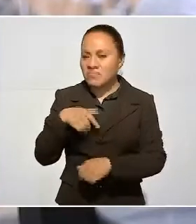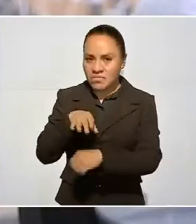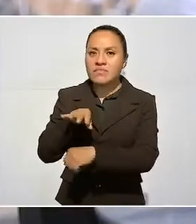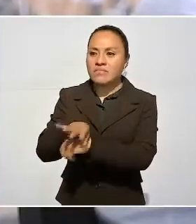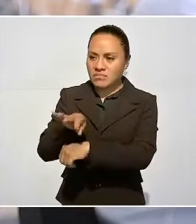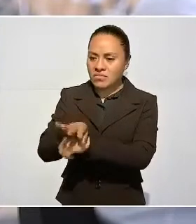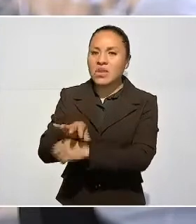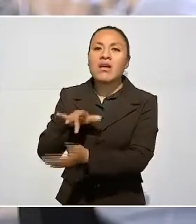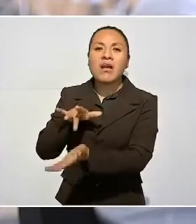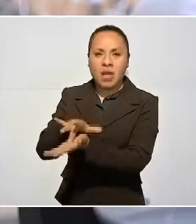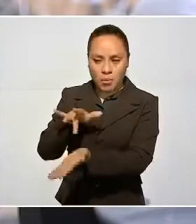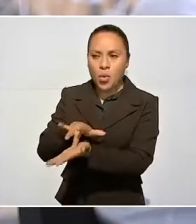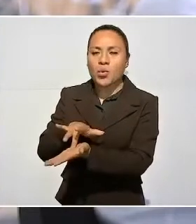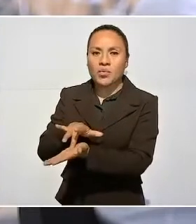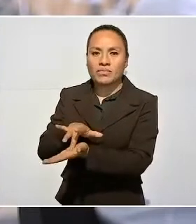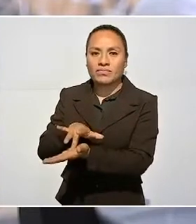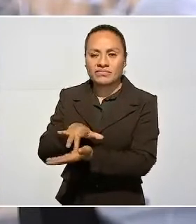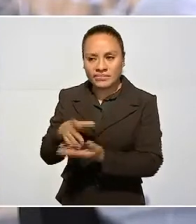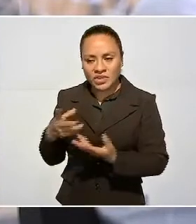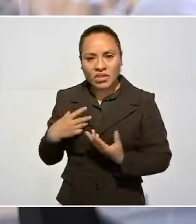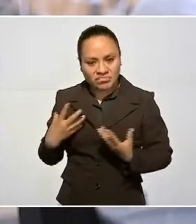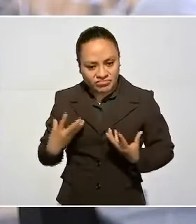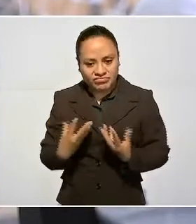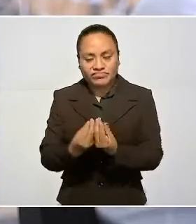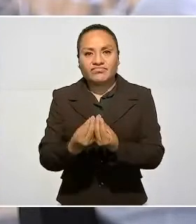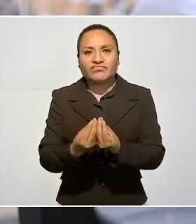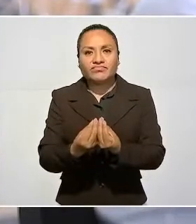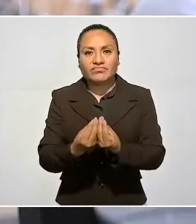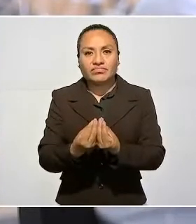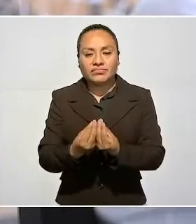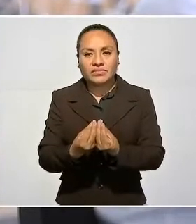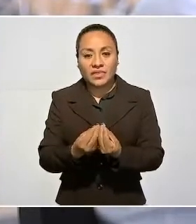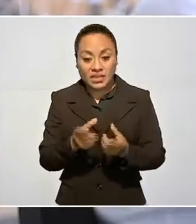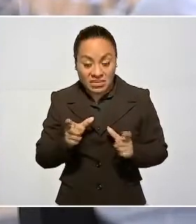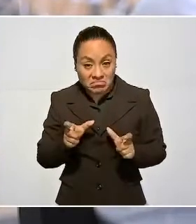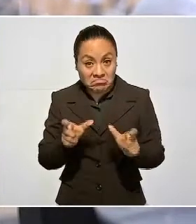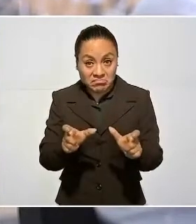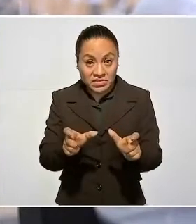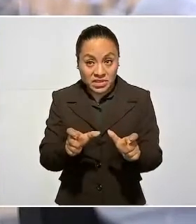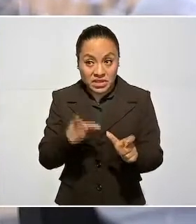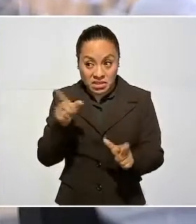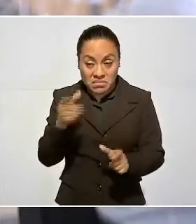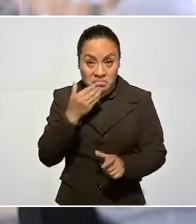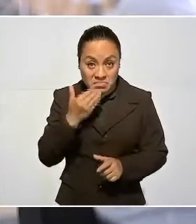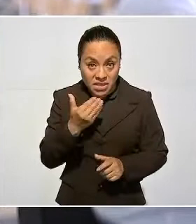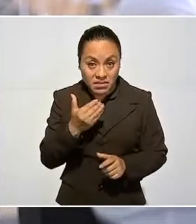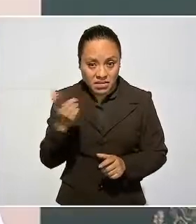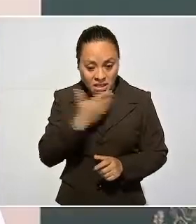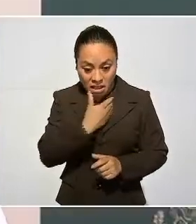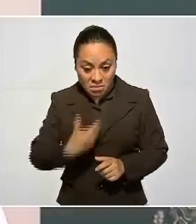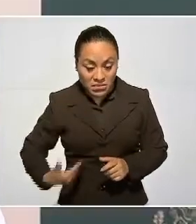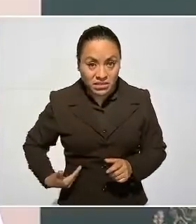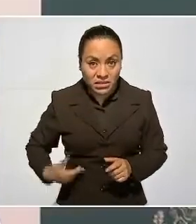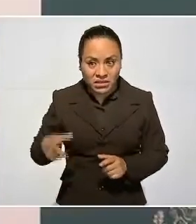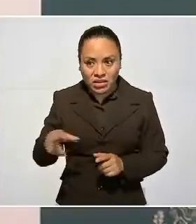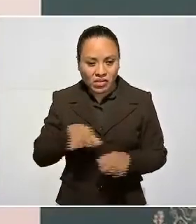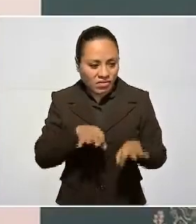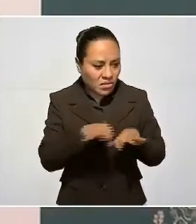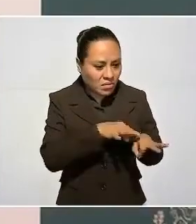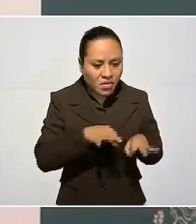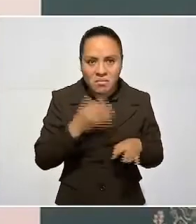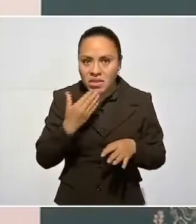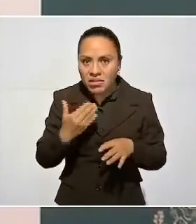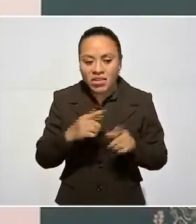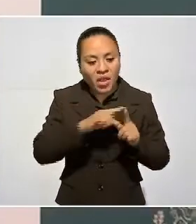y nuestro respaldo, porque nosotros sabemos que si le va bien al presidente, le va